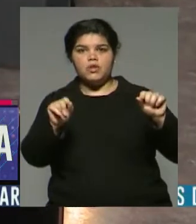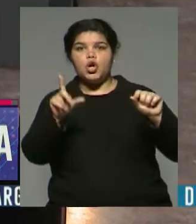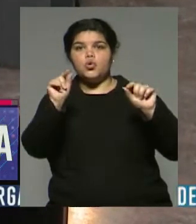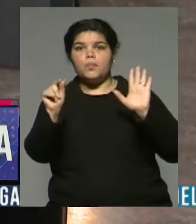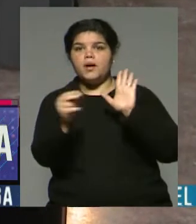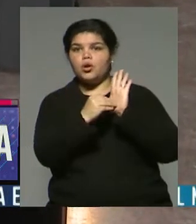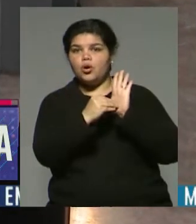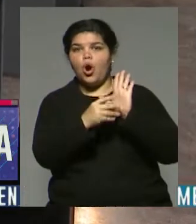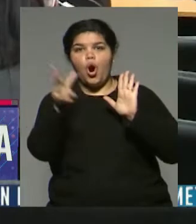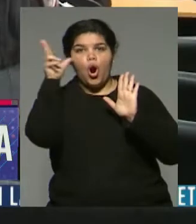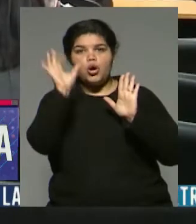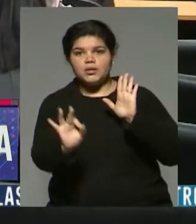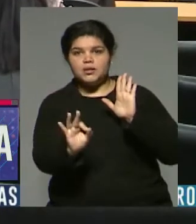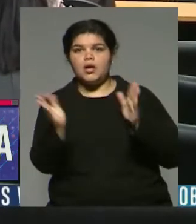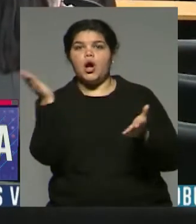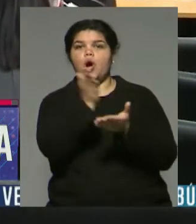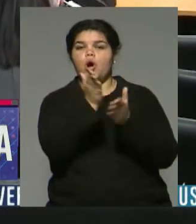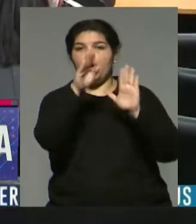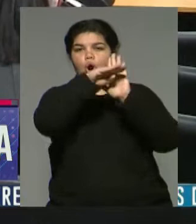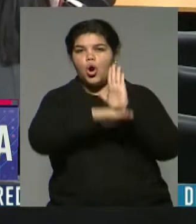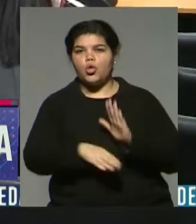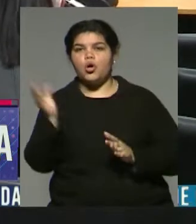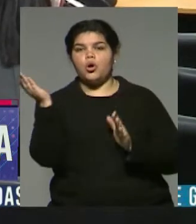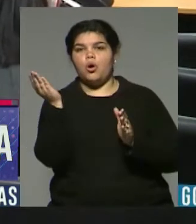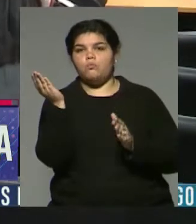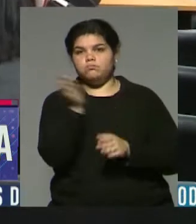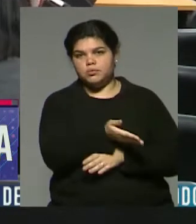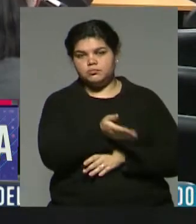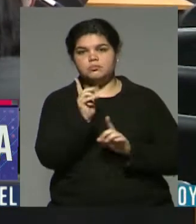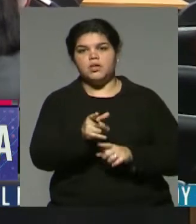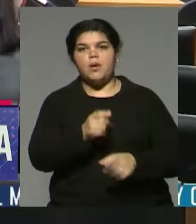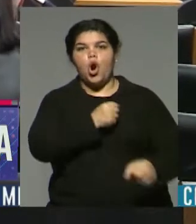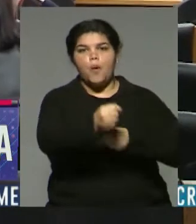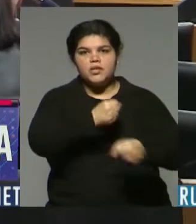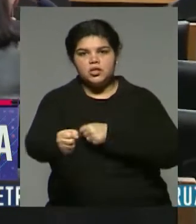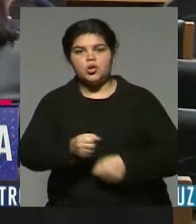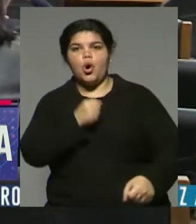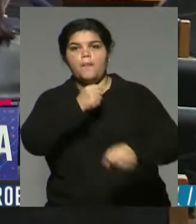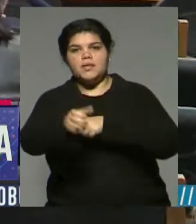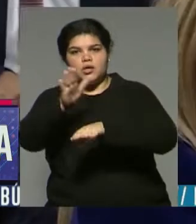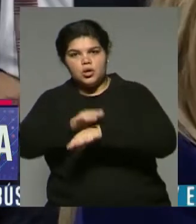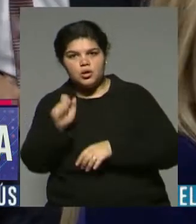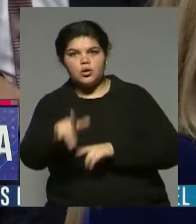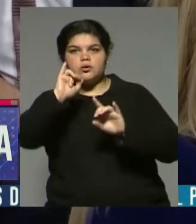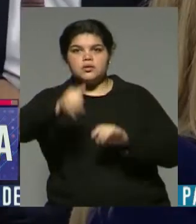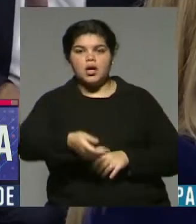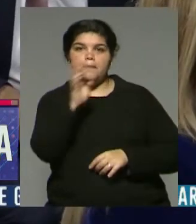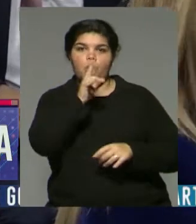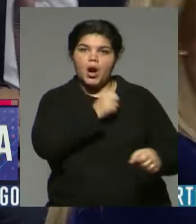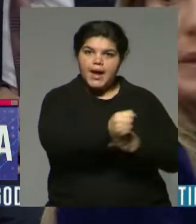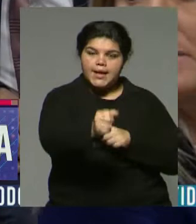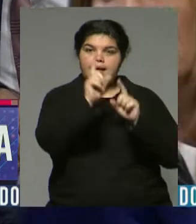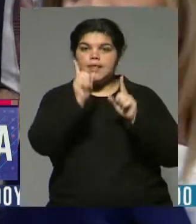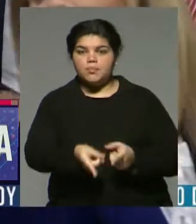número 80 del Código Penal, en los cuales se abarca homicidios criminis causa, femicidios y también